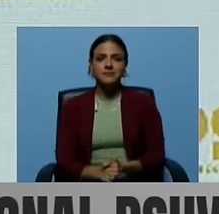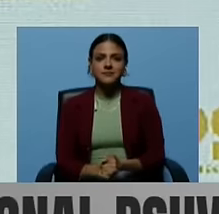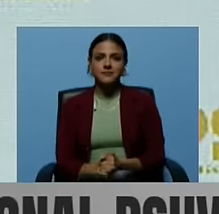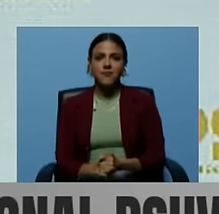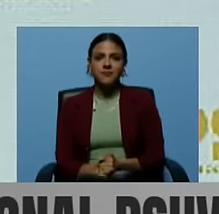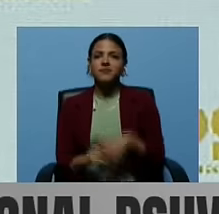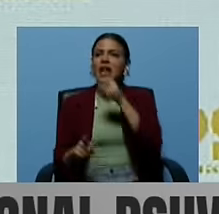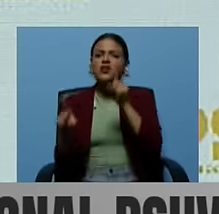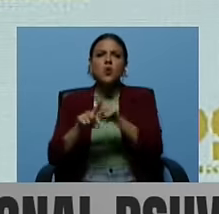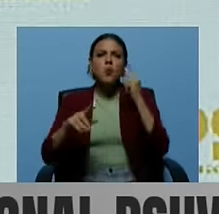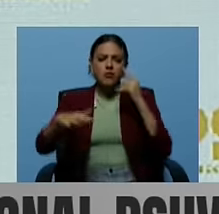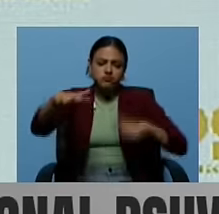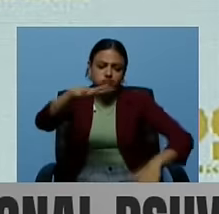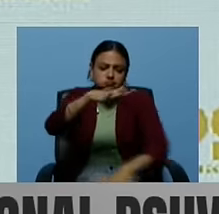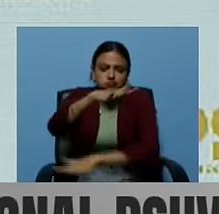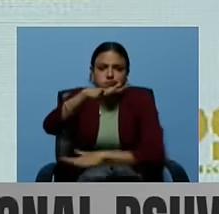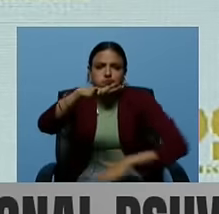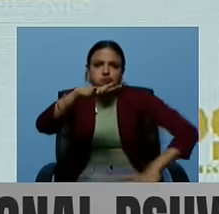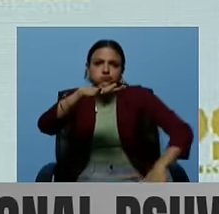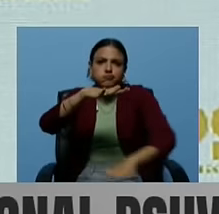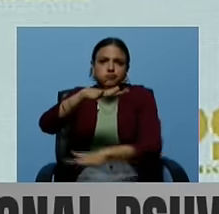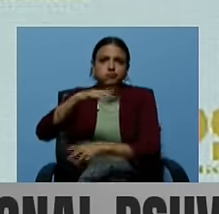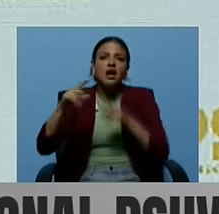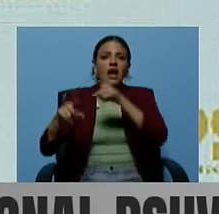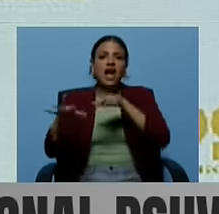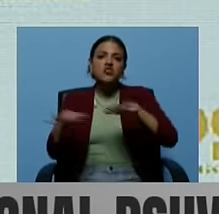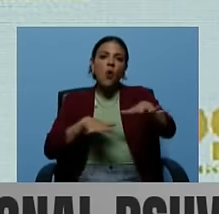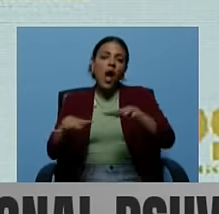Muy bajos su accionar.